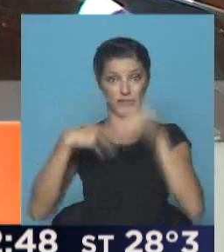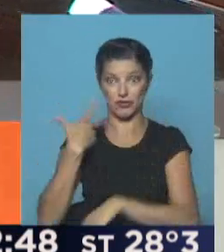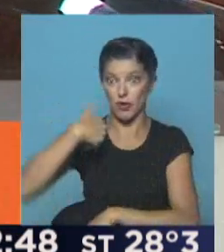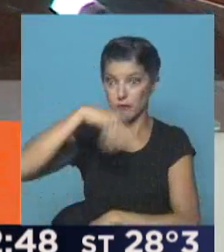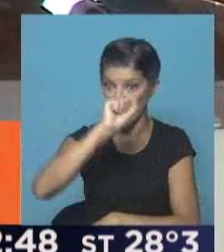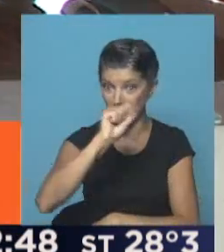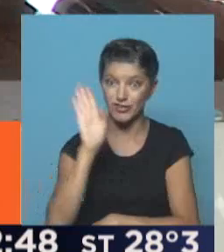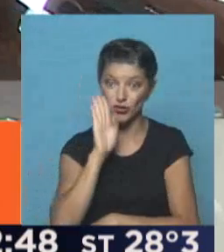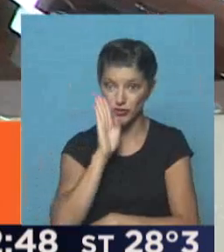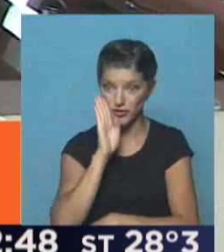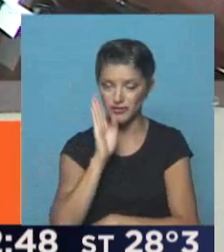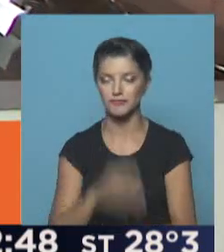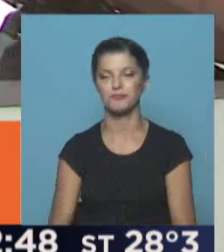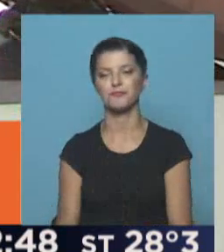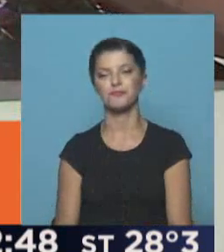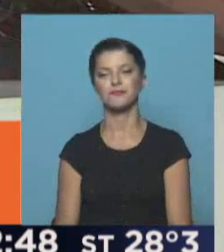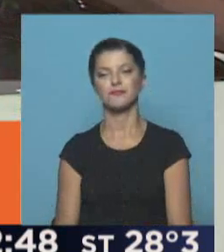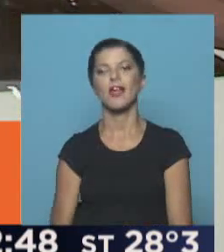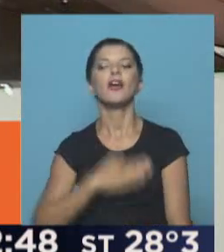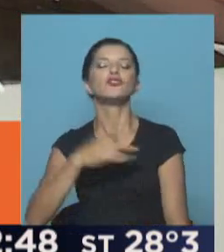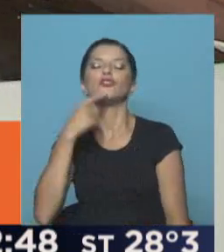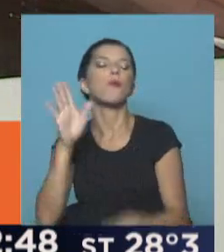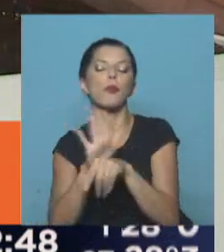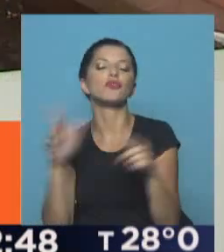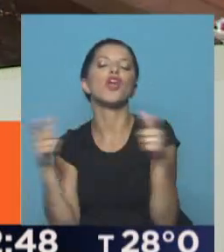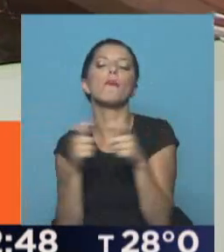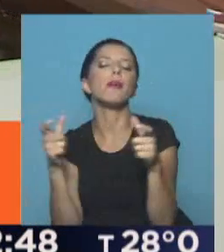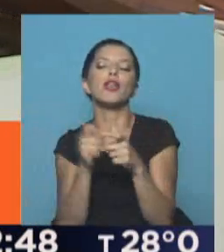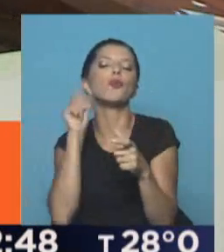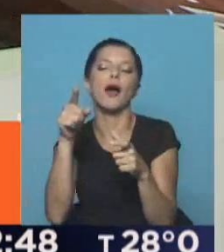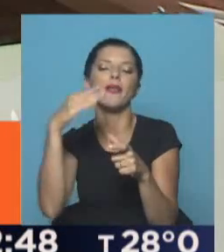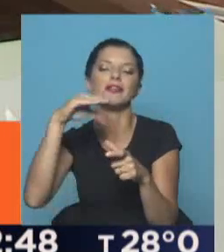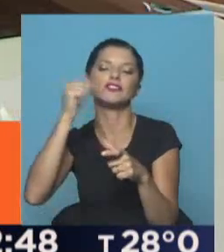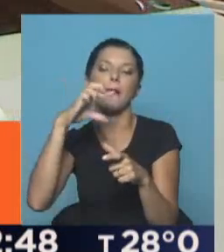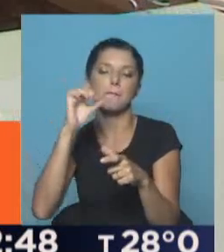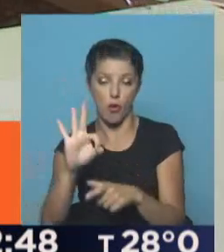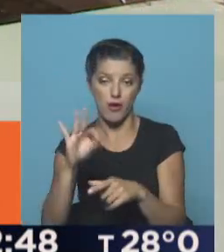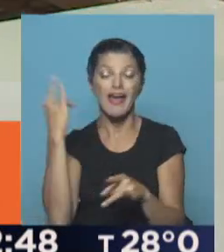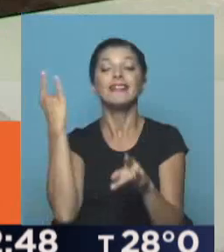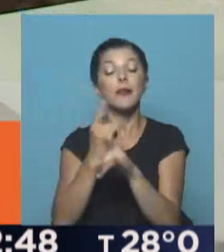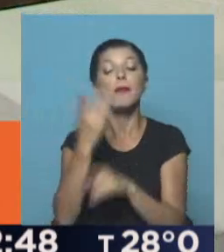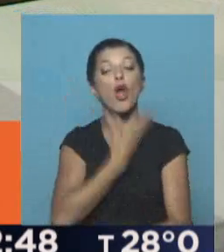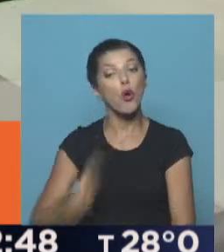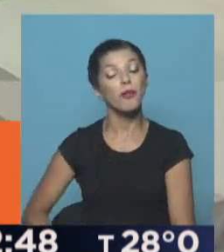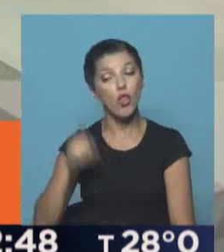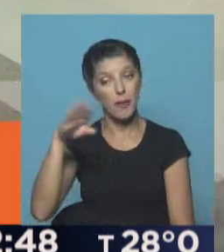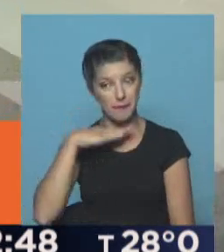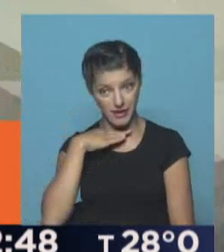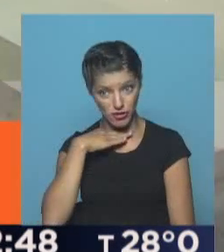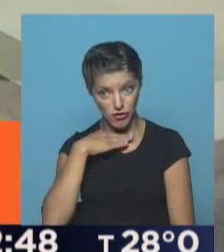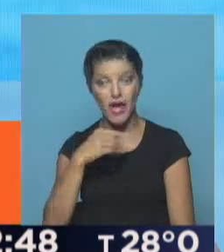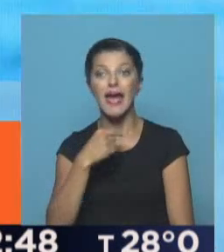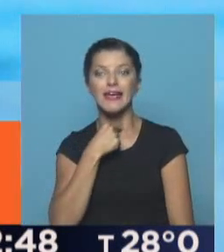Sí, bueno, yo ya lo llamo el reality show del Chapo Guzmán, porque cada vez que el gobierno mexicano quiere